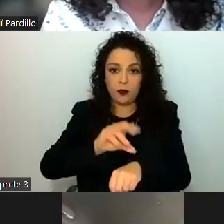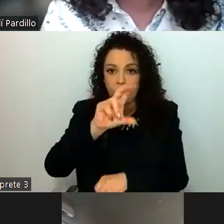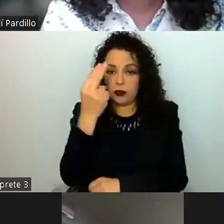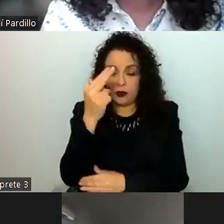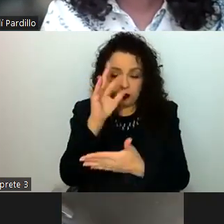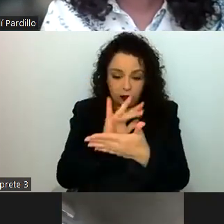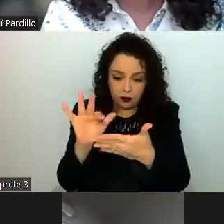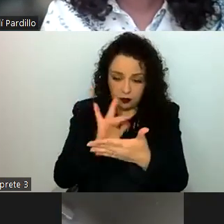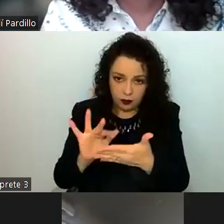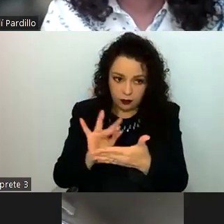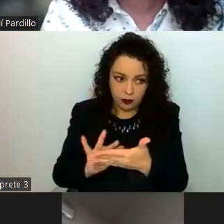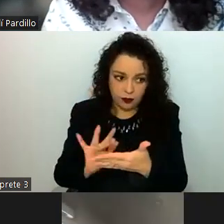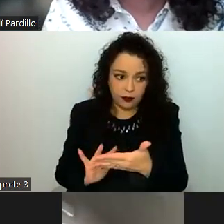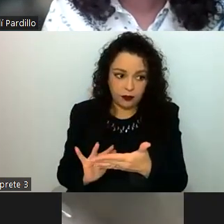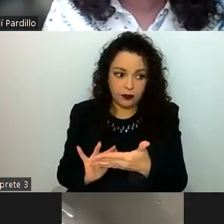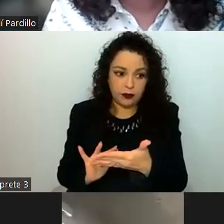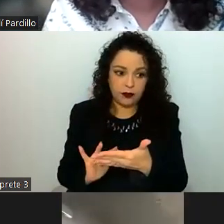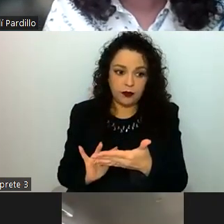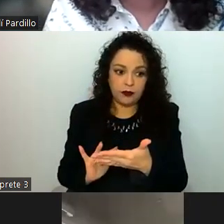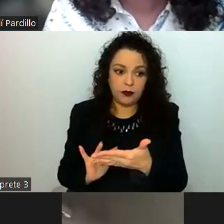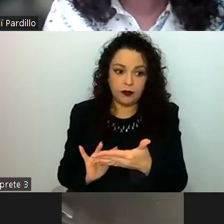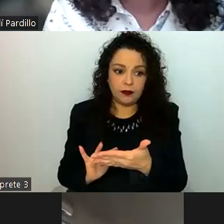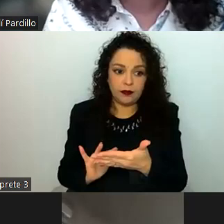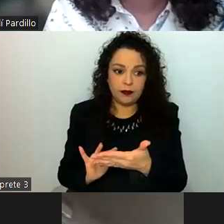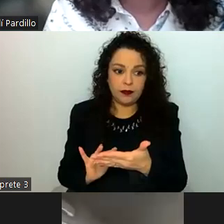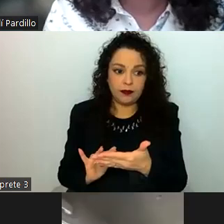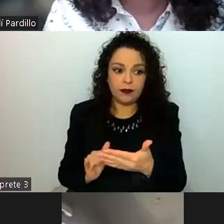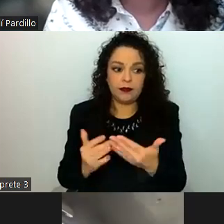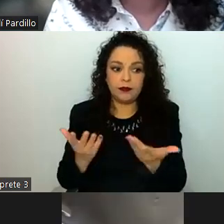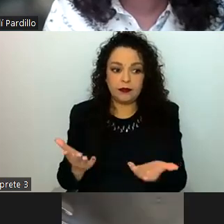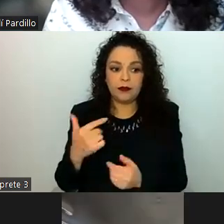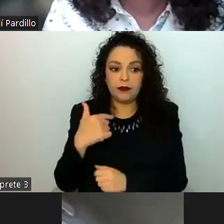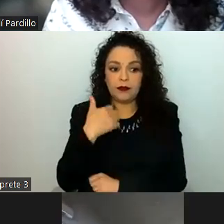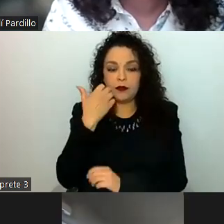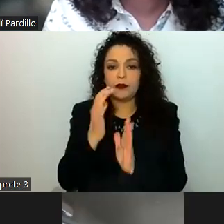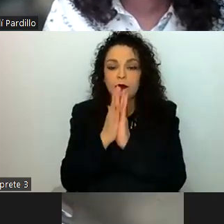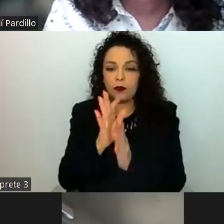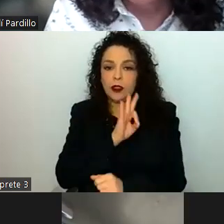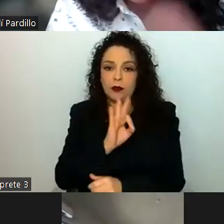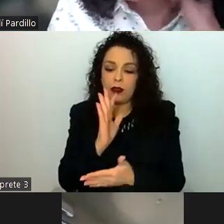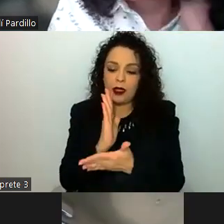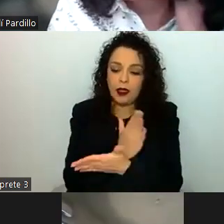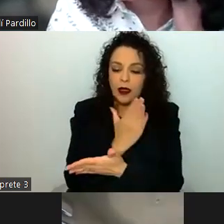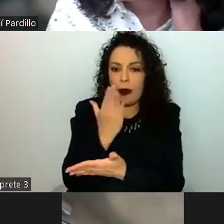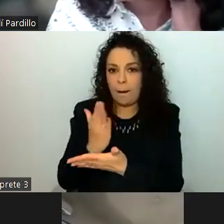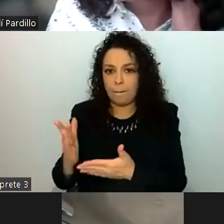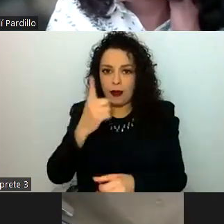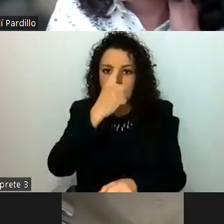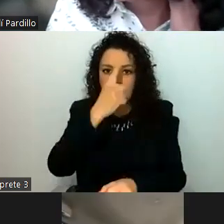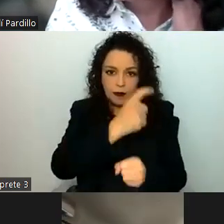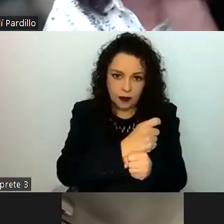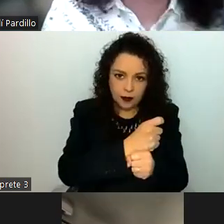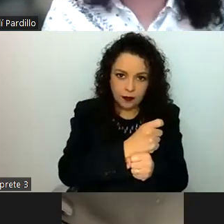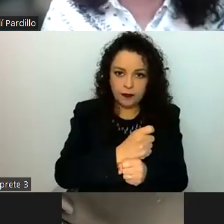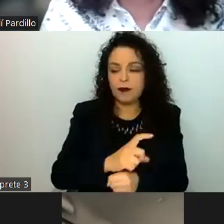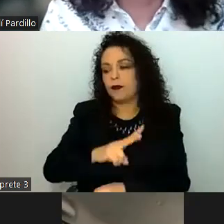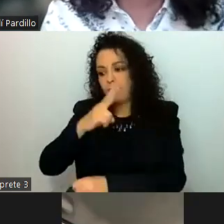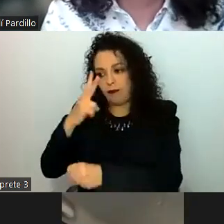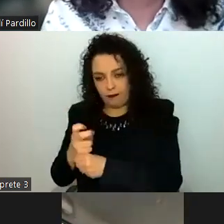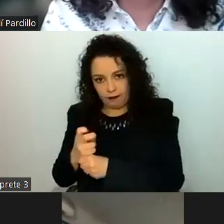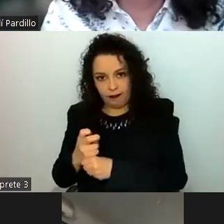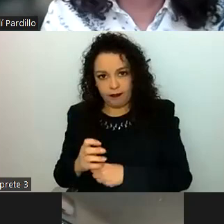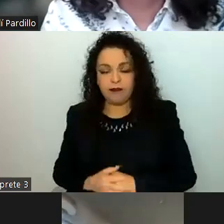orden del día, entonces me gustaría que lo separara. Sí, diputada. En este momento vamos a